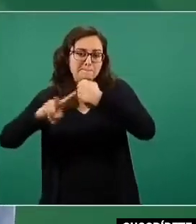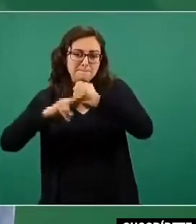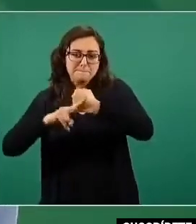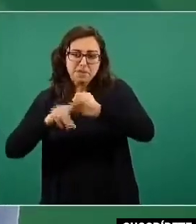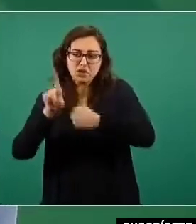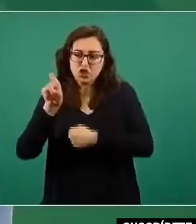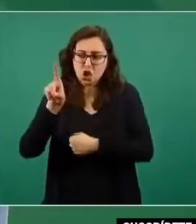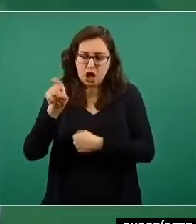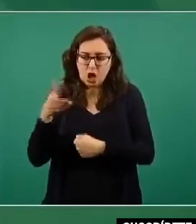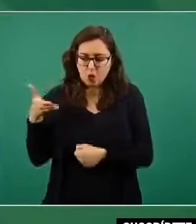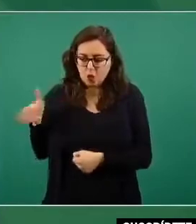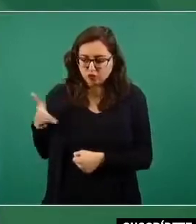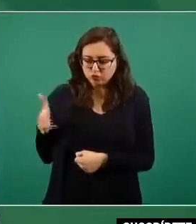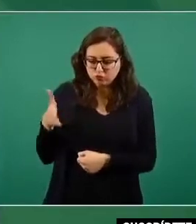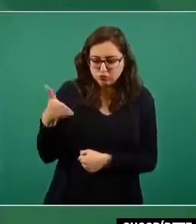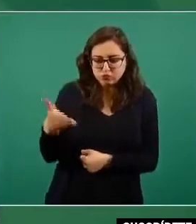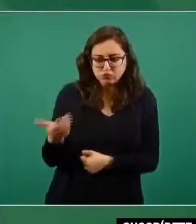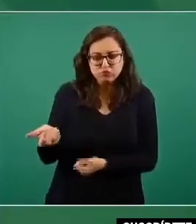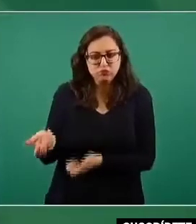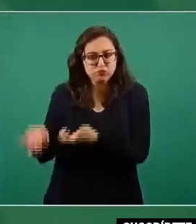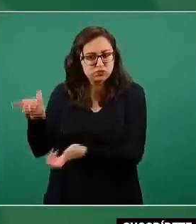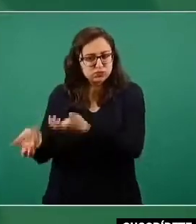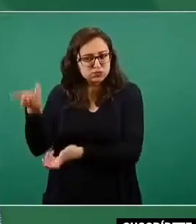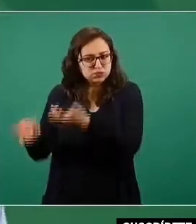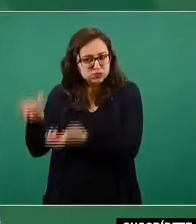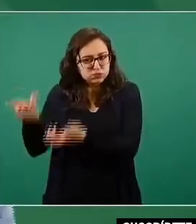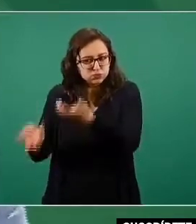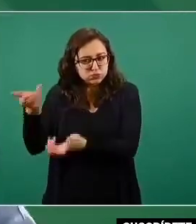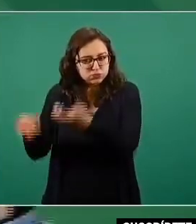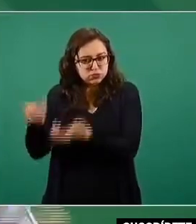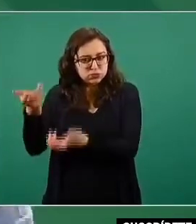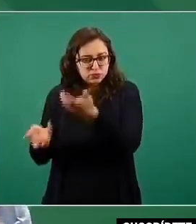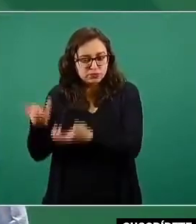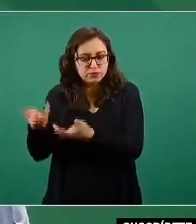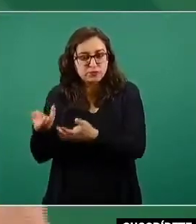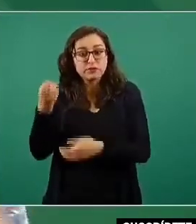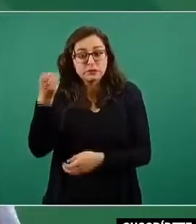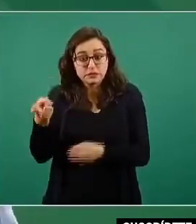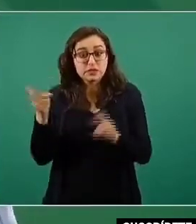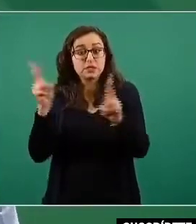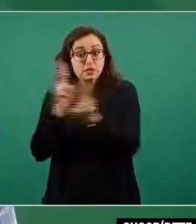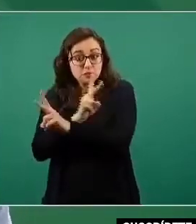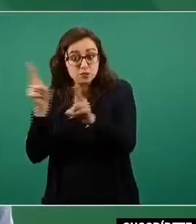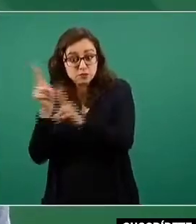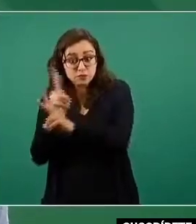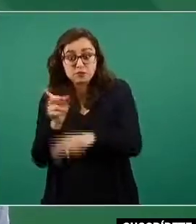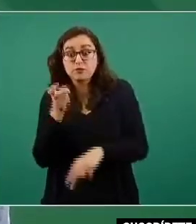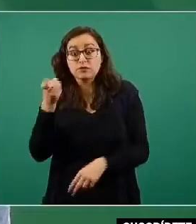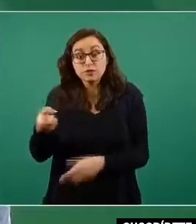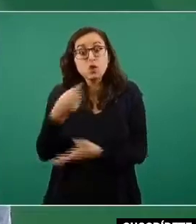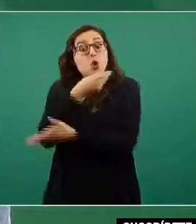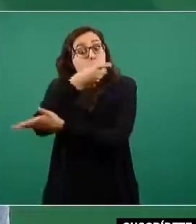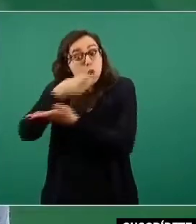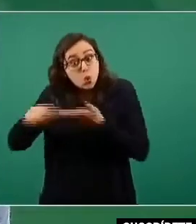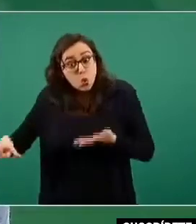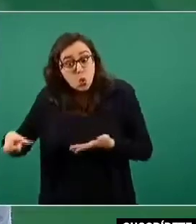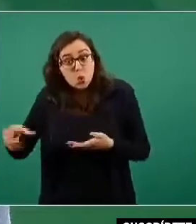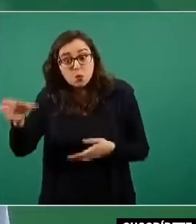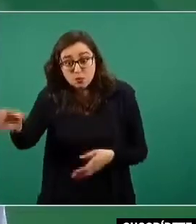un aparatito eléctrico que se conecta a la energía, tiene un tubito, y ese tubito lo adaptó a uno de